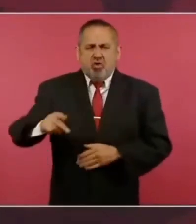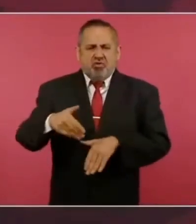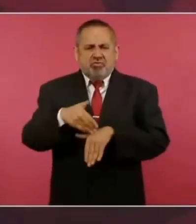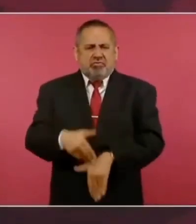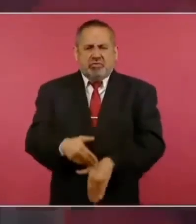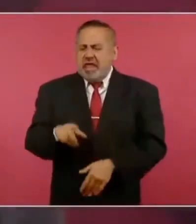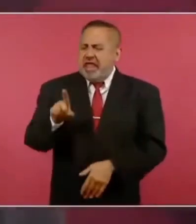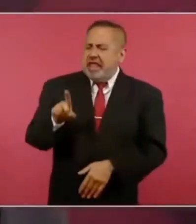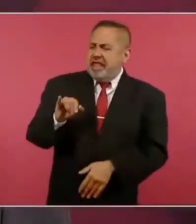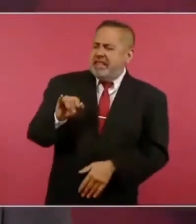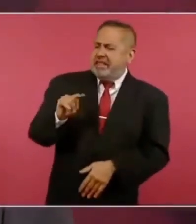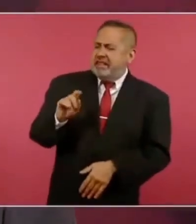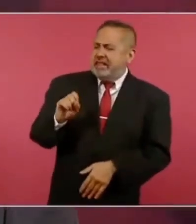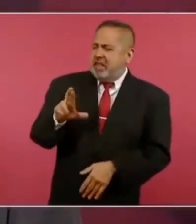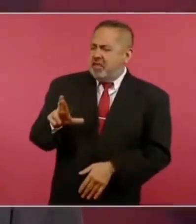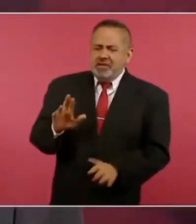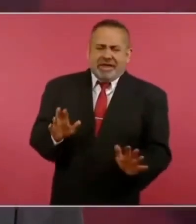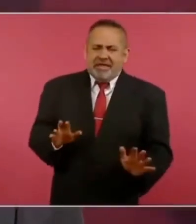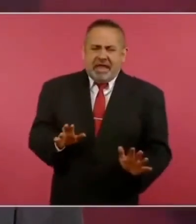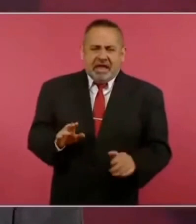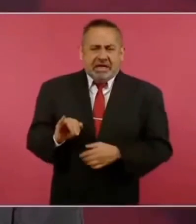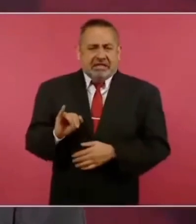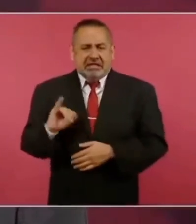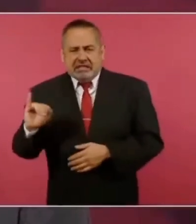ni de izquierda ni de derecha.